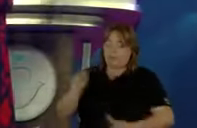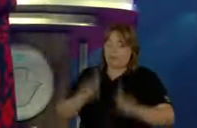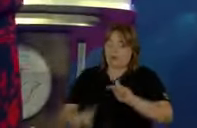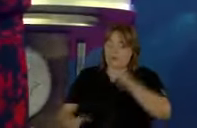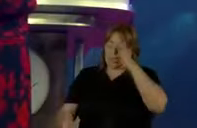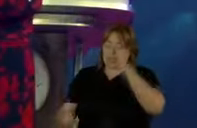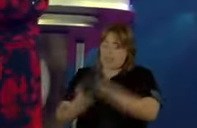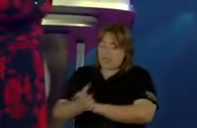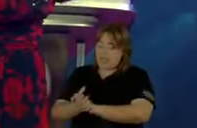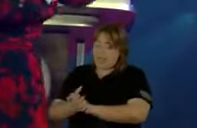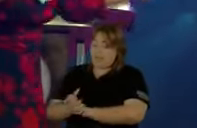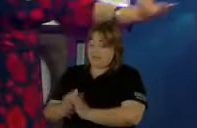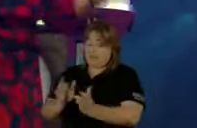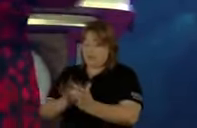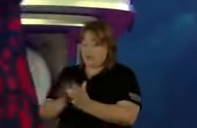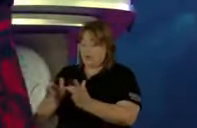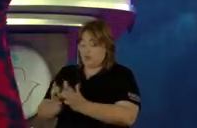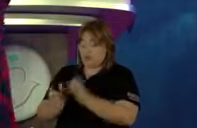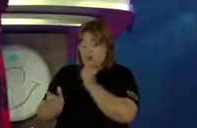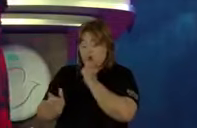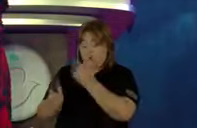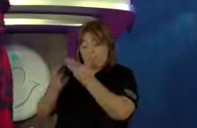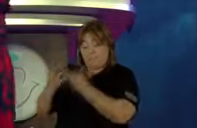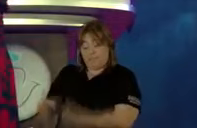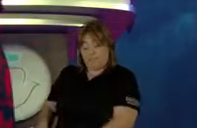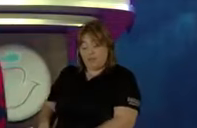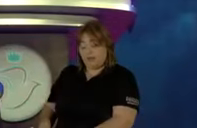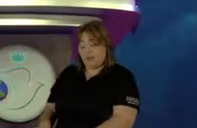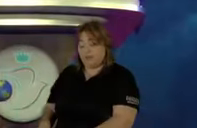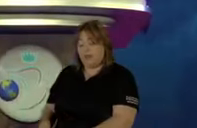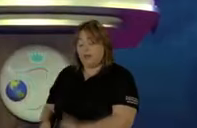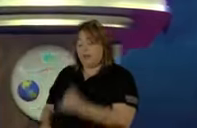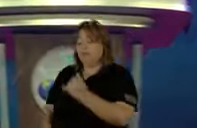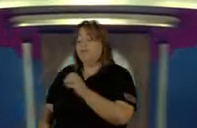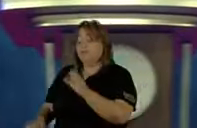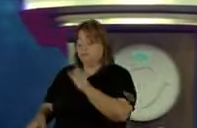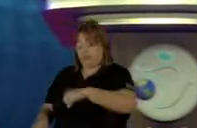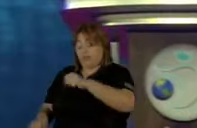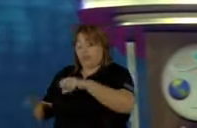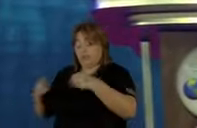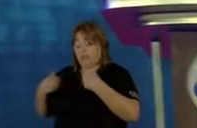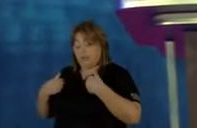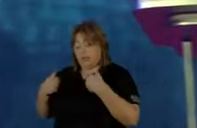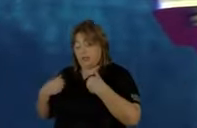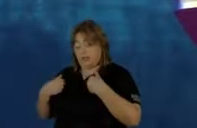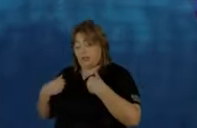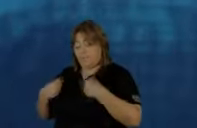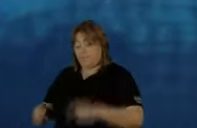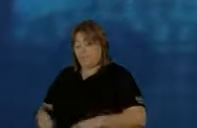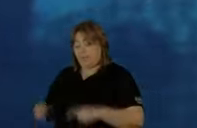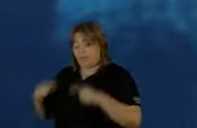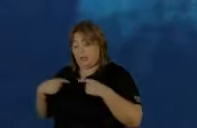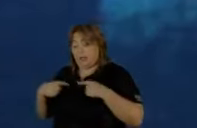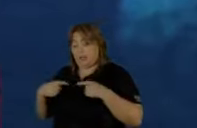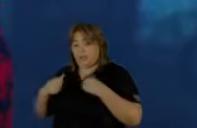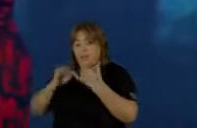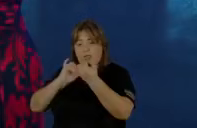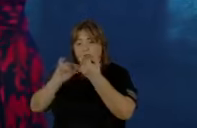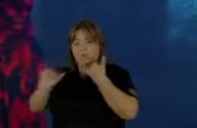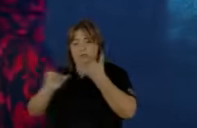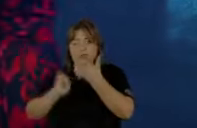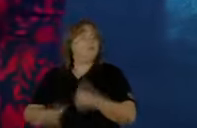No se pierda, mas tenga vida eterna. Por eso Juan es el más claro que lo tiene, el apóstol Juan. Y en el